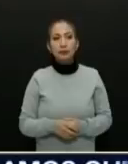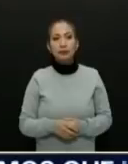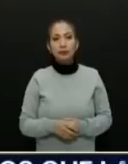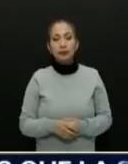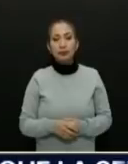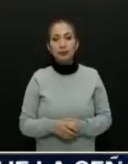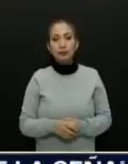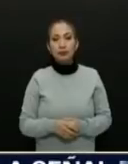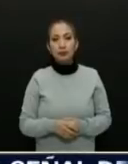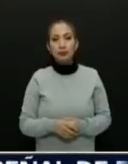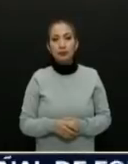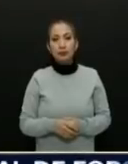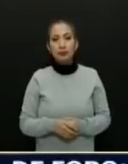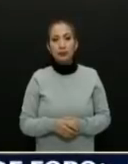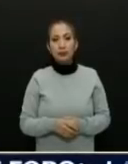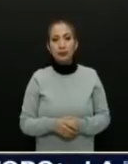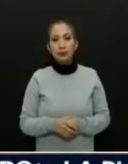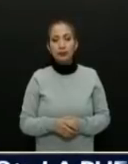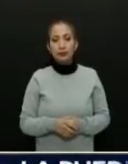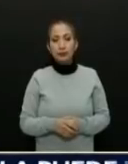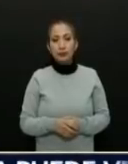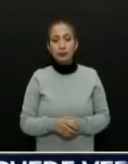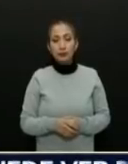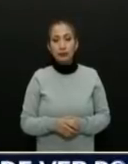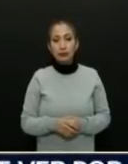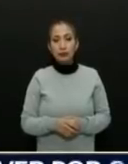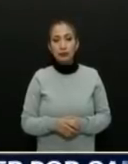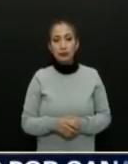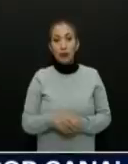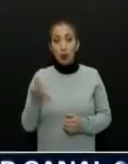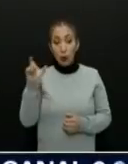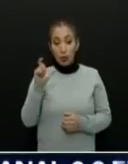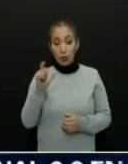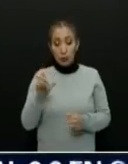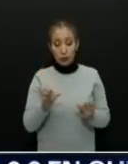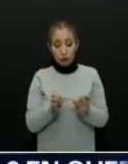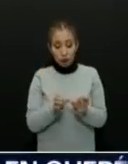cuando se separó el INE